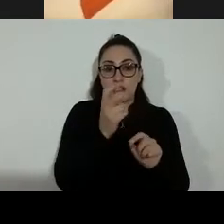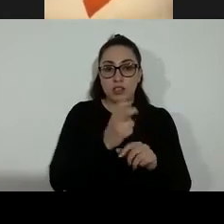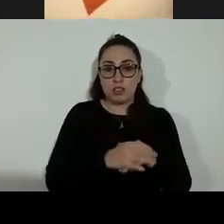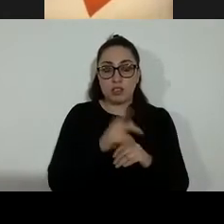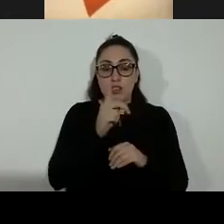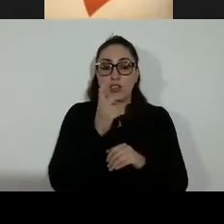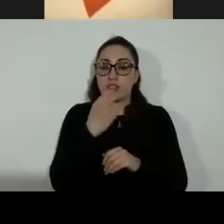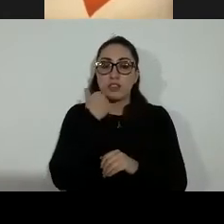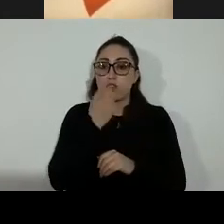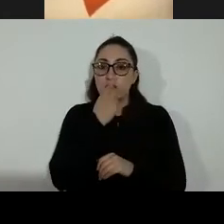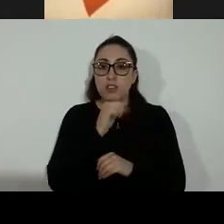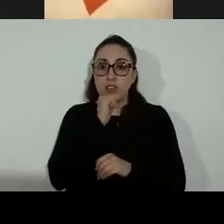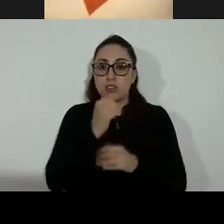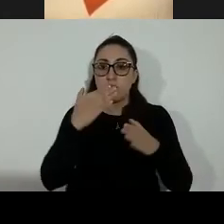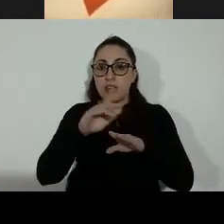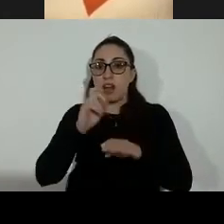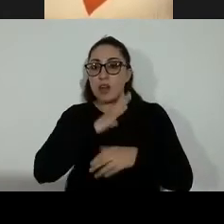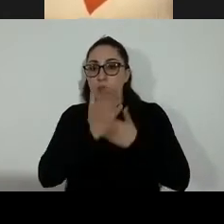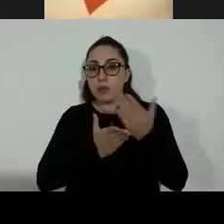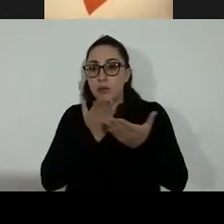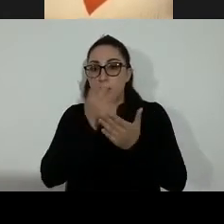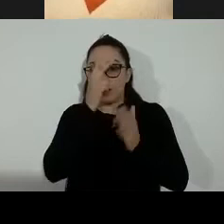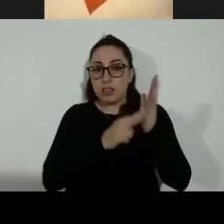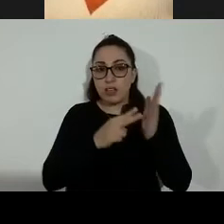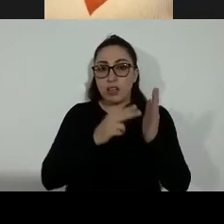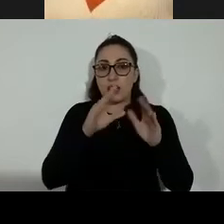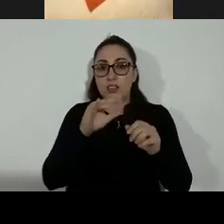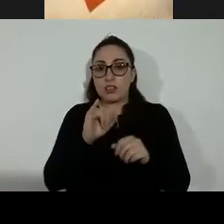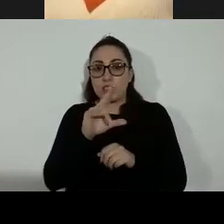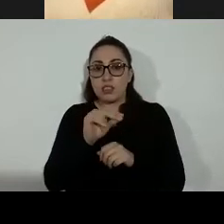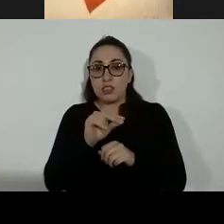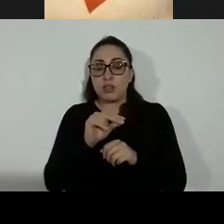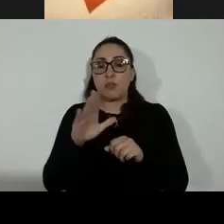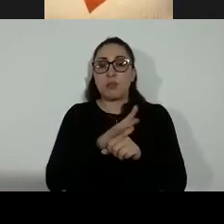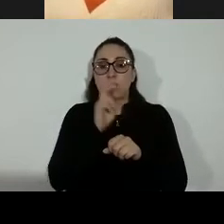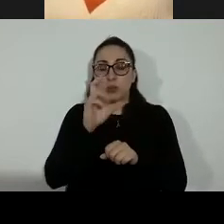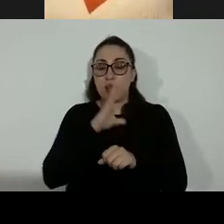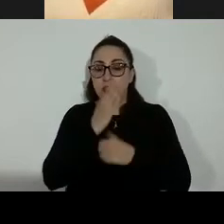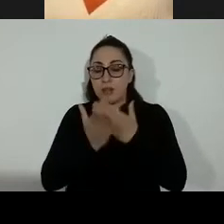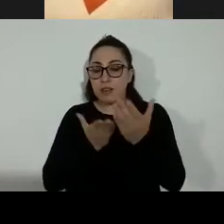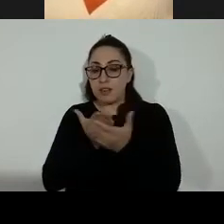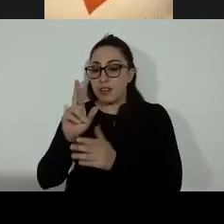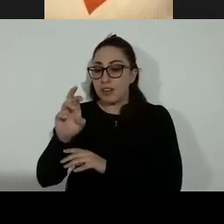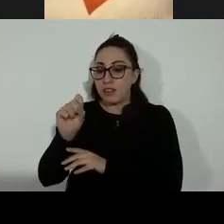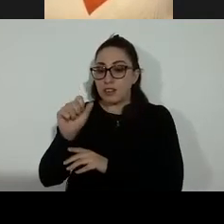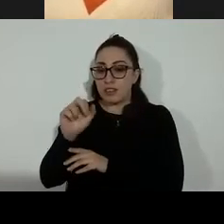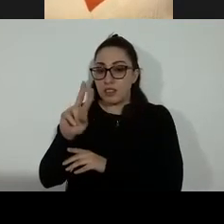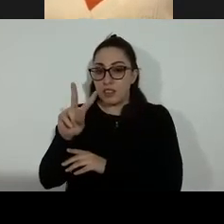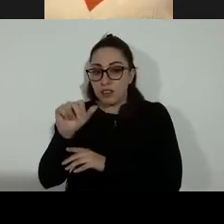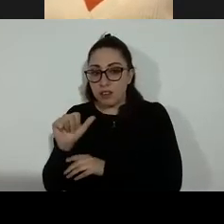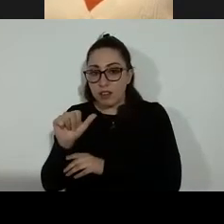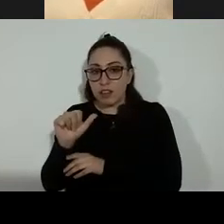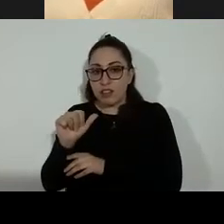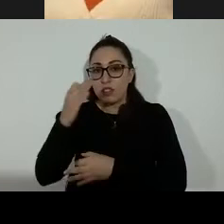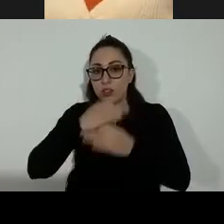no proceda ninguna reserva. Por lo tanto, así dijera, las reservas proceden, y todas y